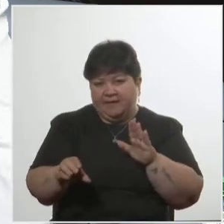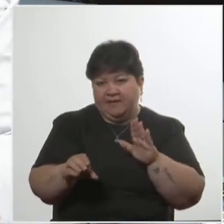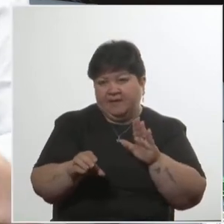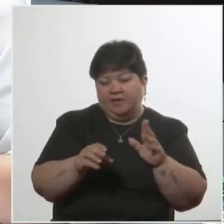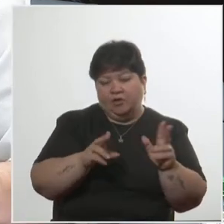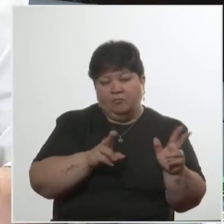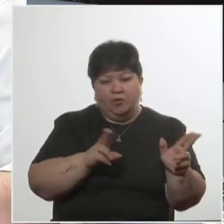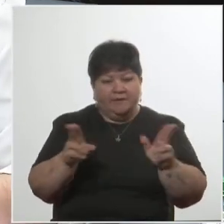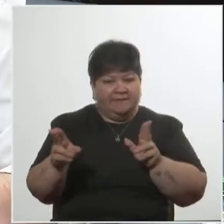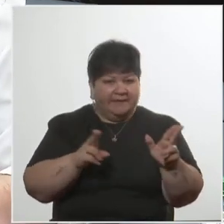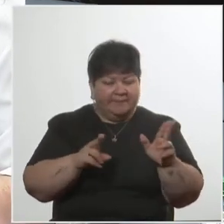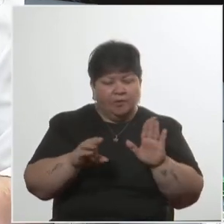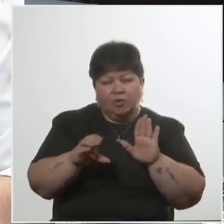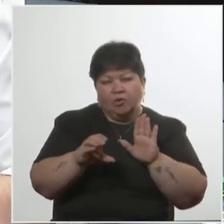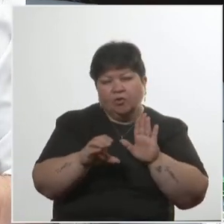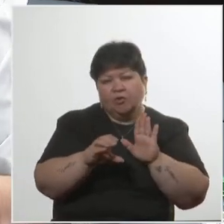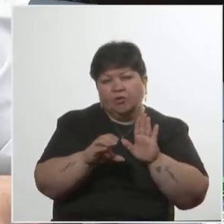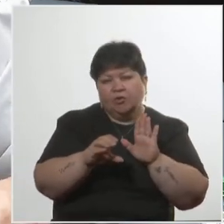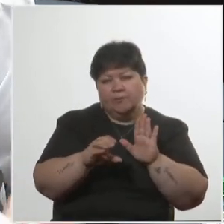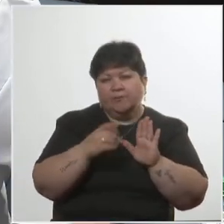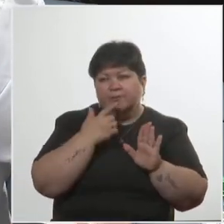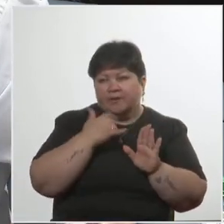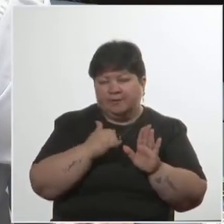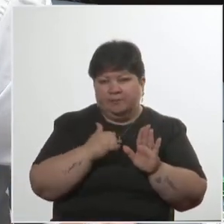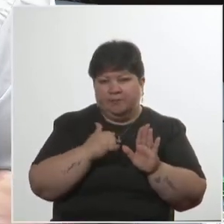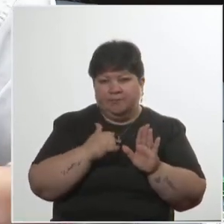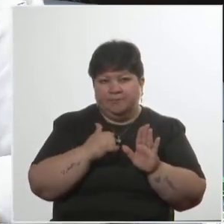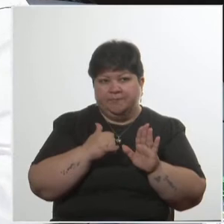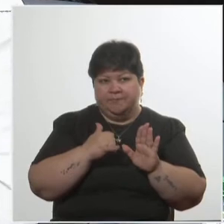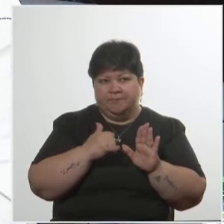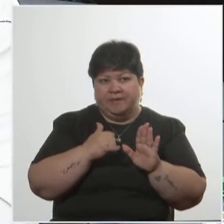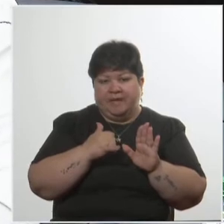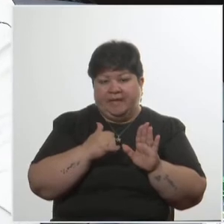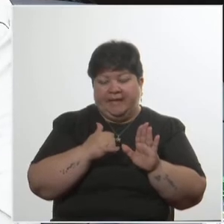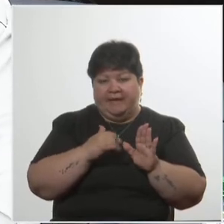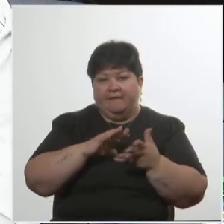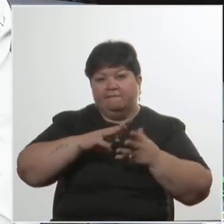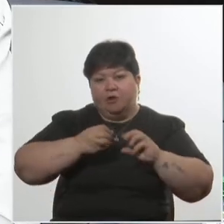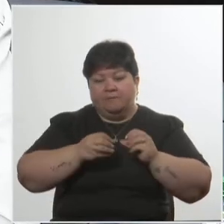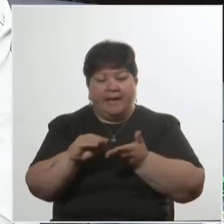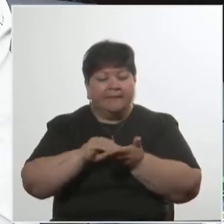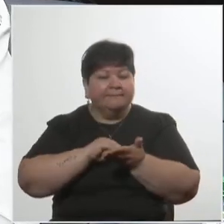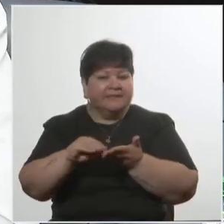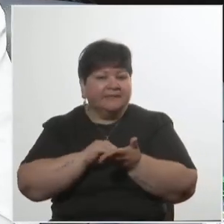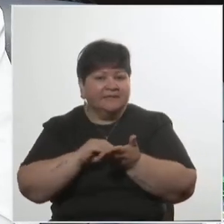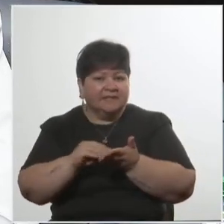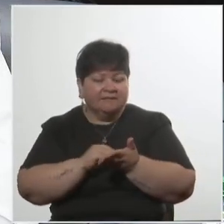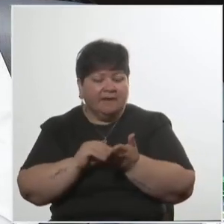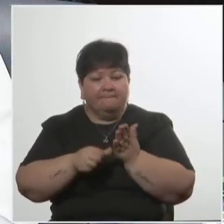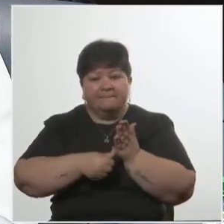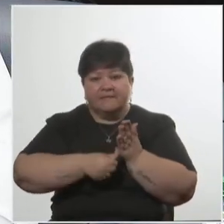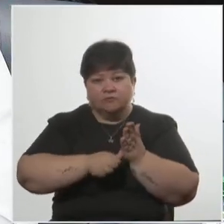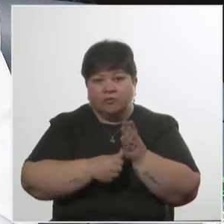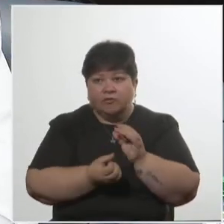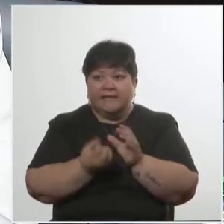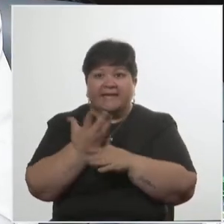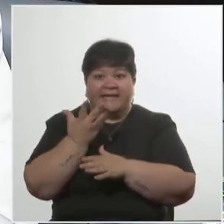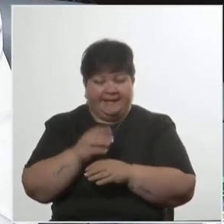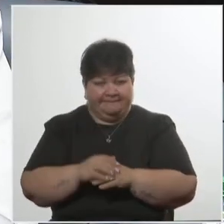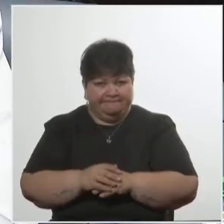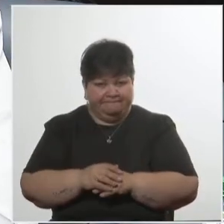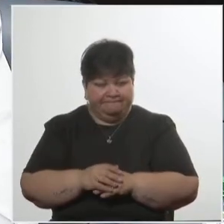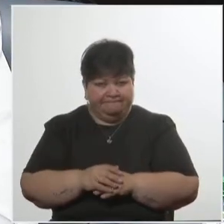decir el proyecto establece un tipo de utilización para que envíe administrativas se cree en estas estas pensiones entonces